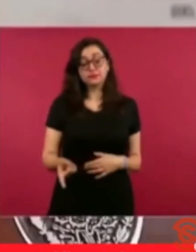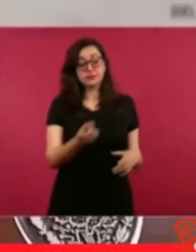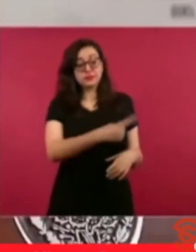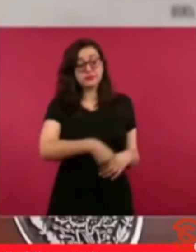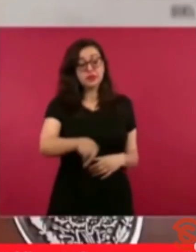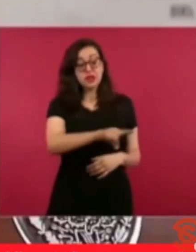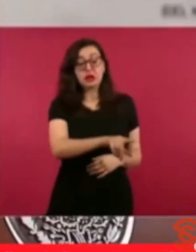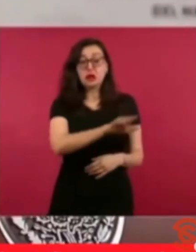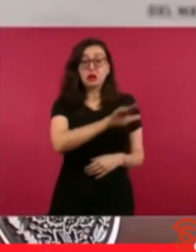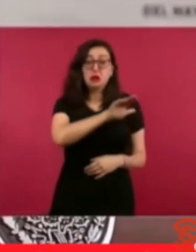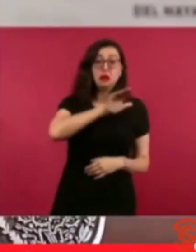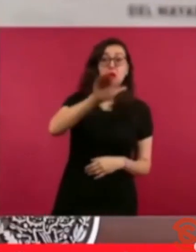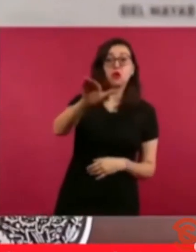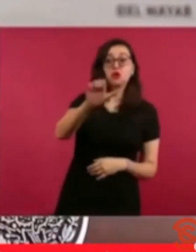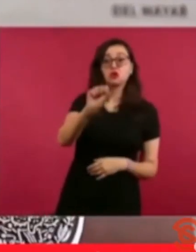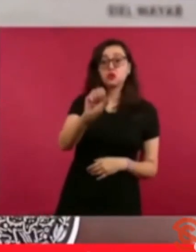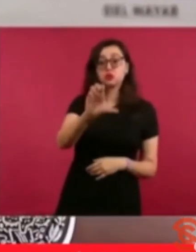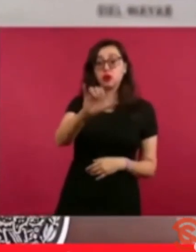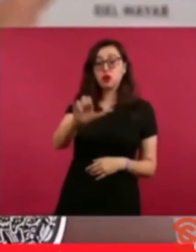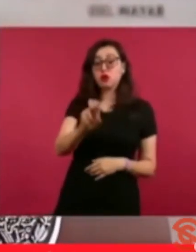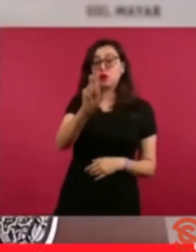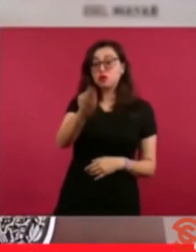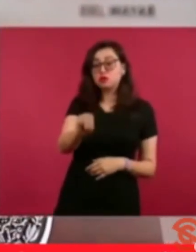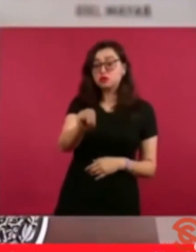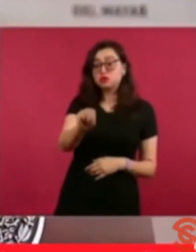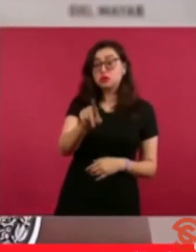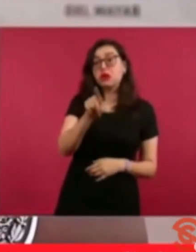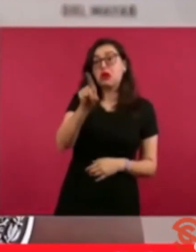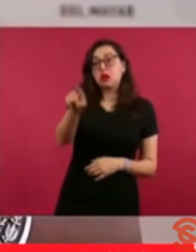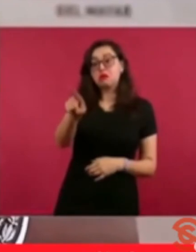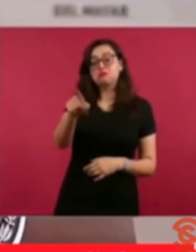la ley sin fundamento,